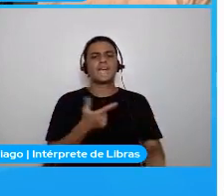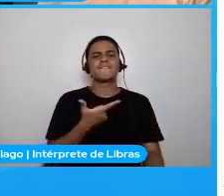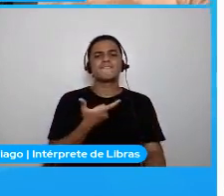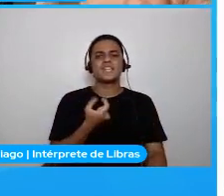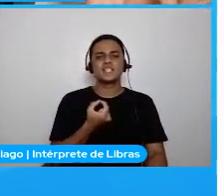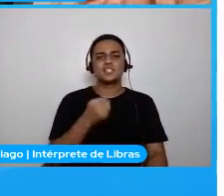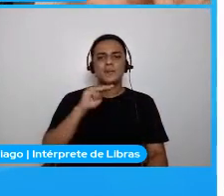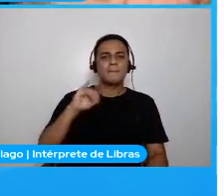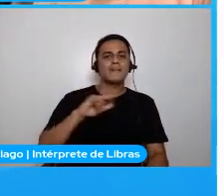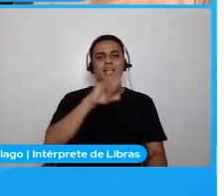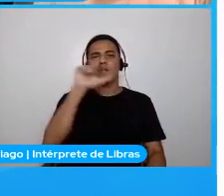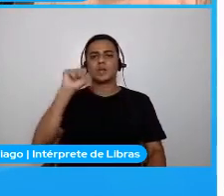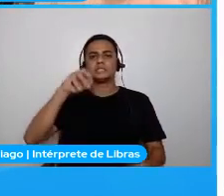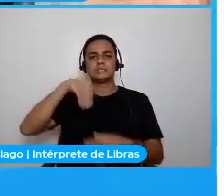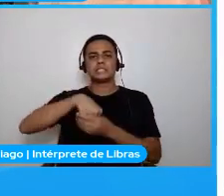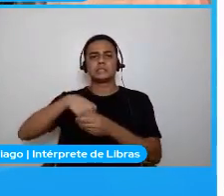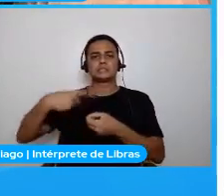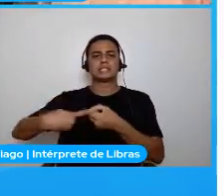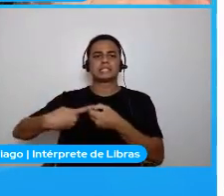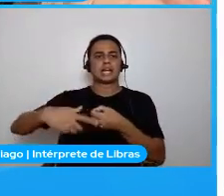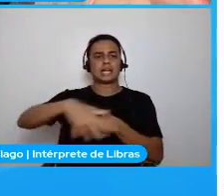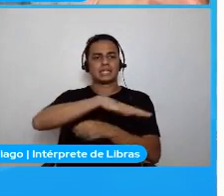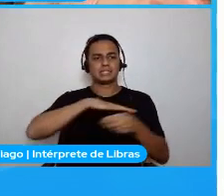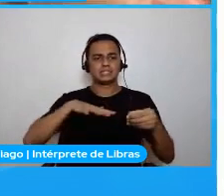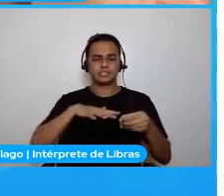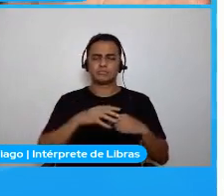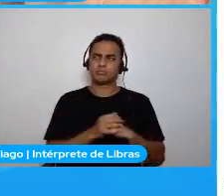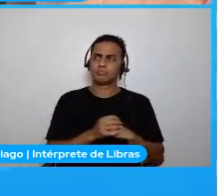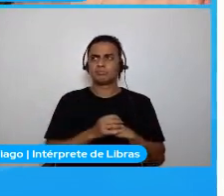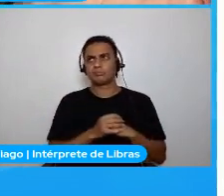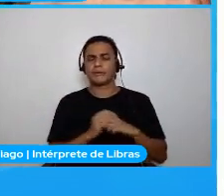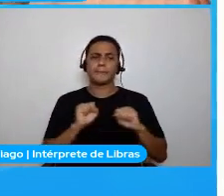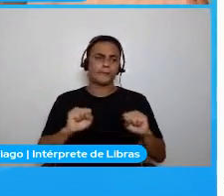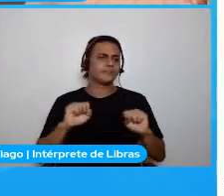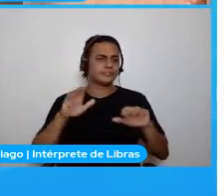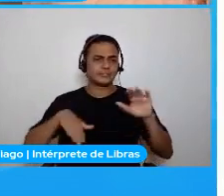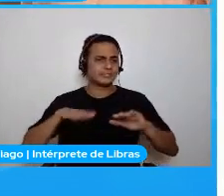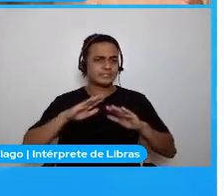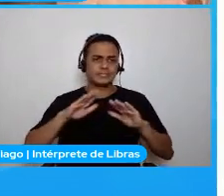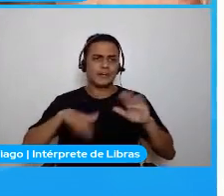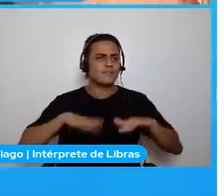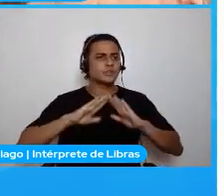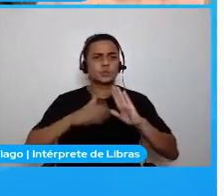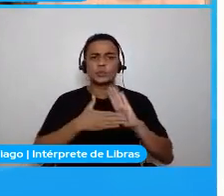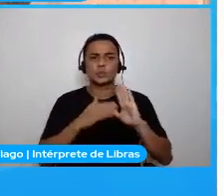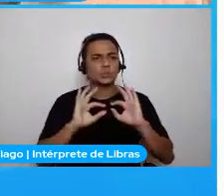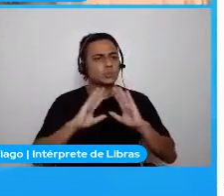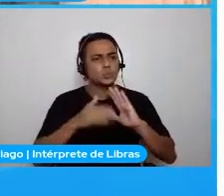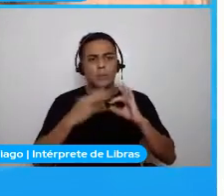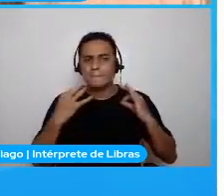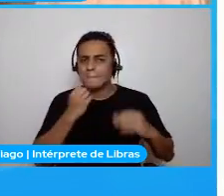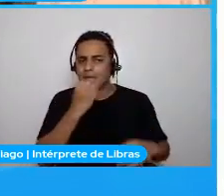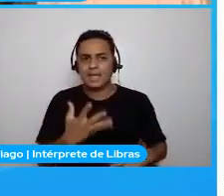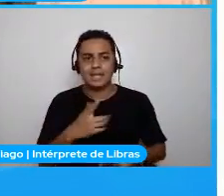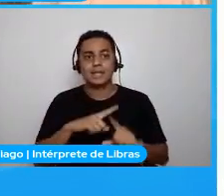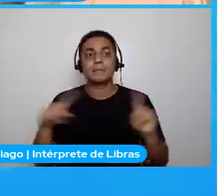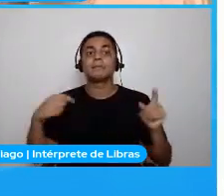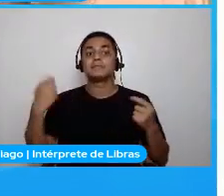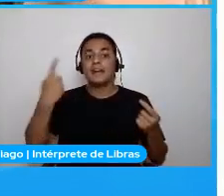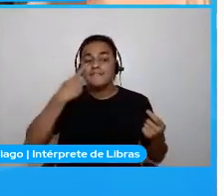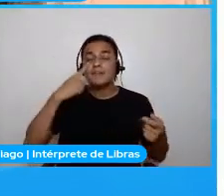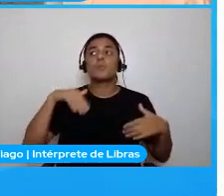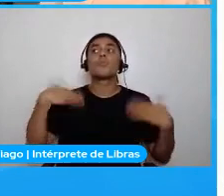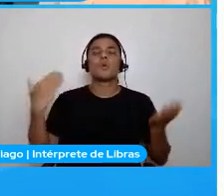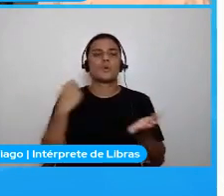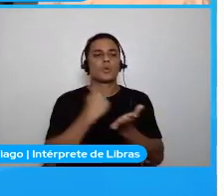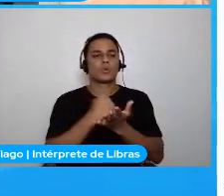Guayaquil. O sea, puede estar bien, pero, y ahí nos toca investigar más a fondo cuáles fueron los contratos, cuáles fueron los proveedores,